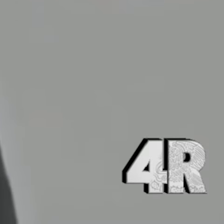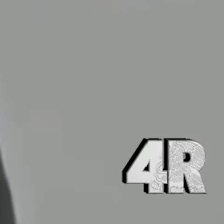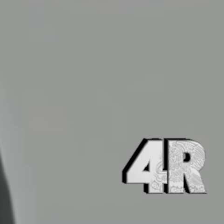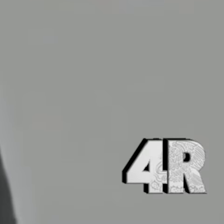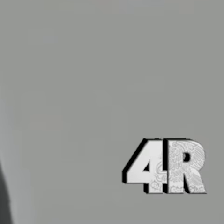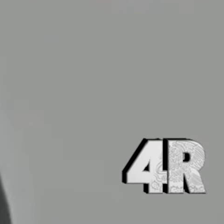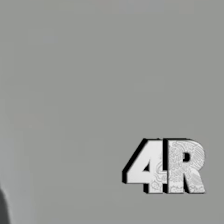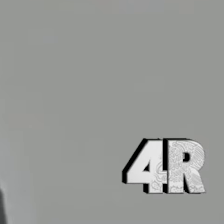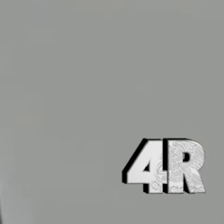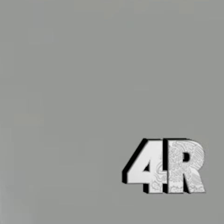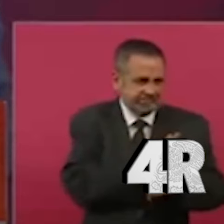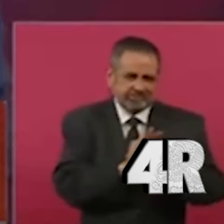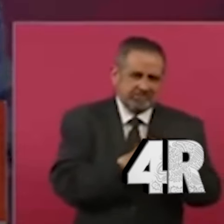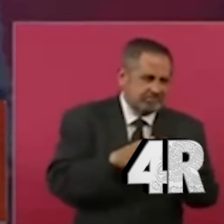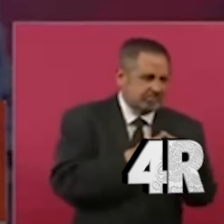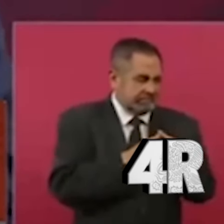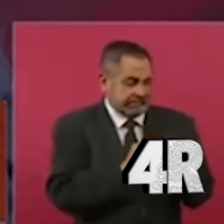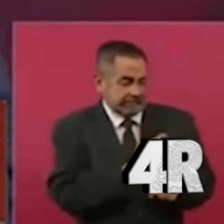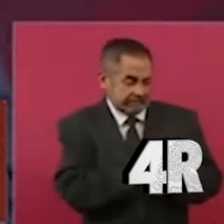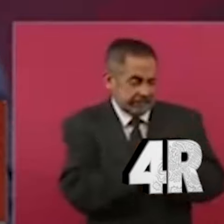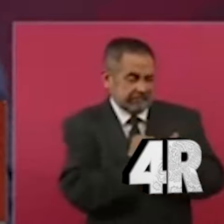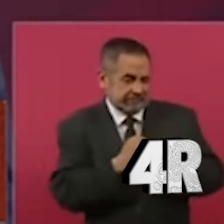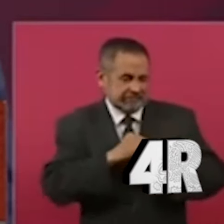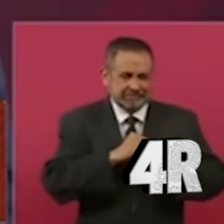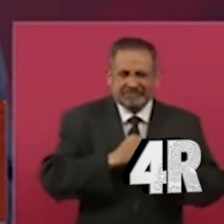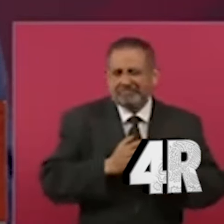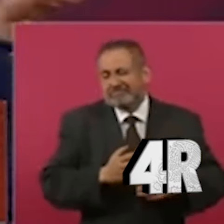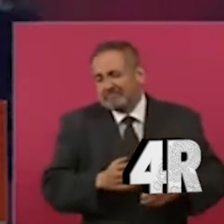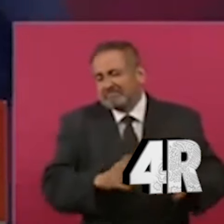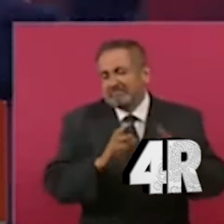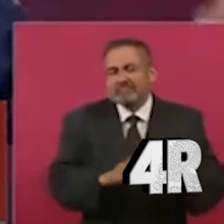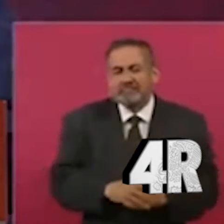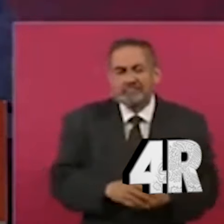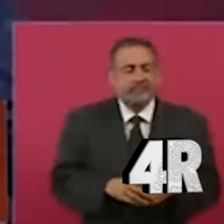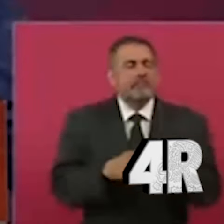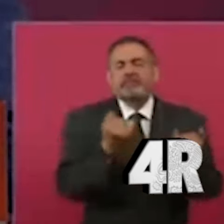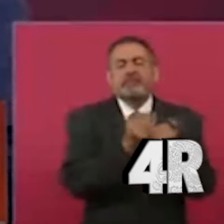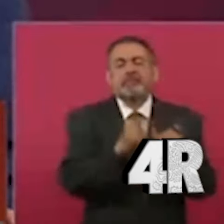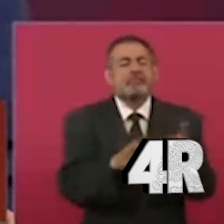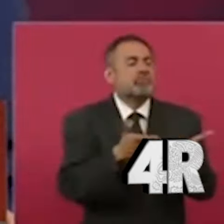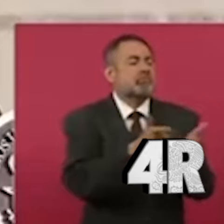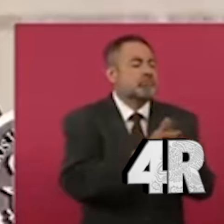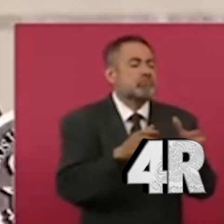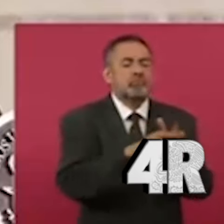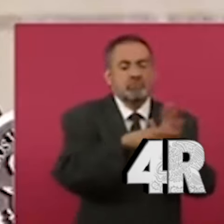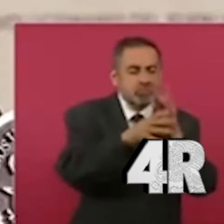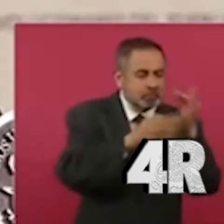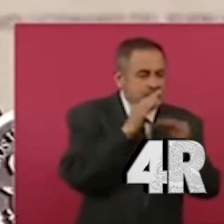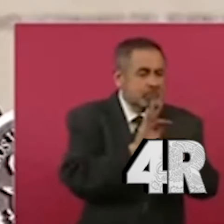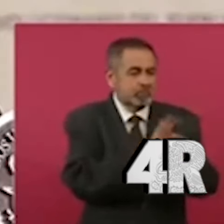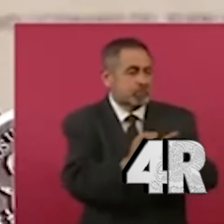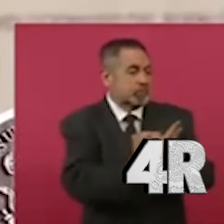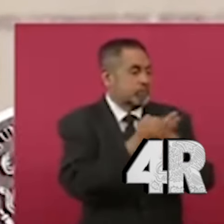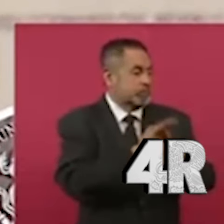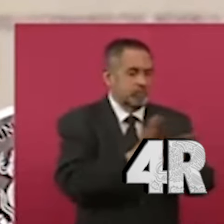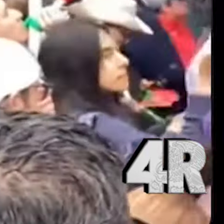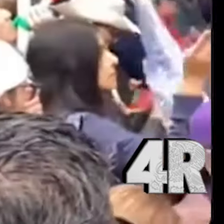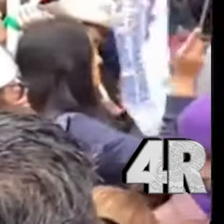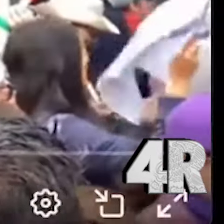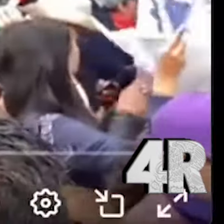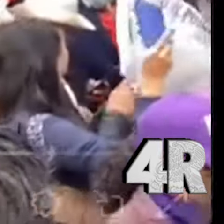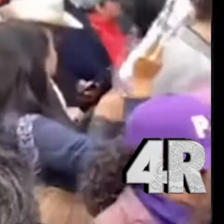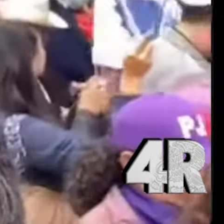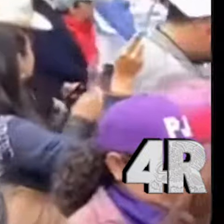de verdad lo voy a hacer también comentó que el senado tiene un mes para emitir esta convocatoria y ellos